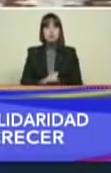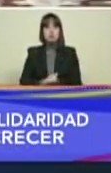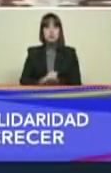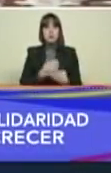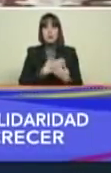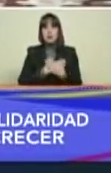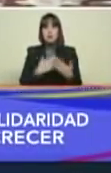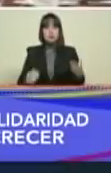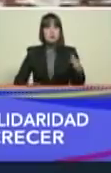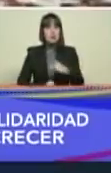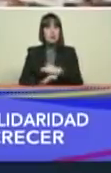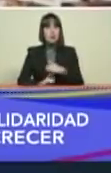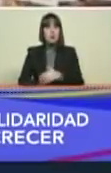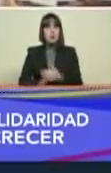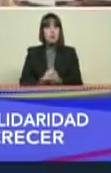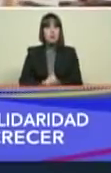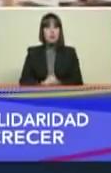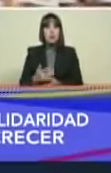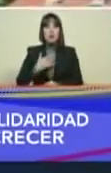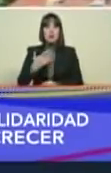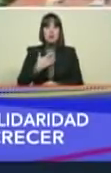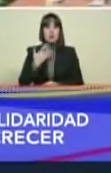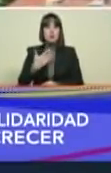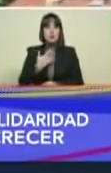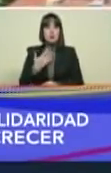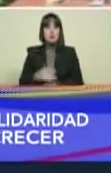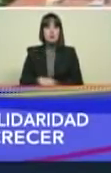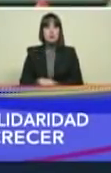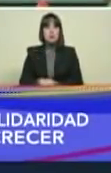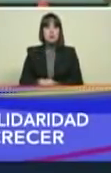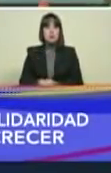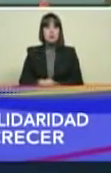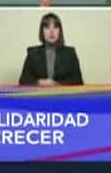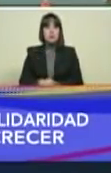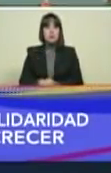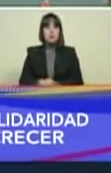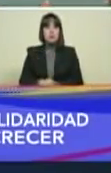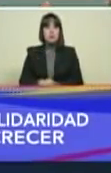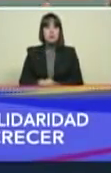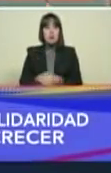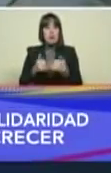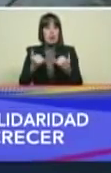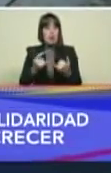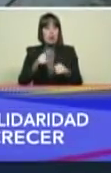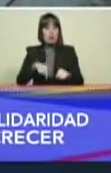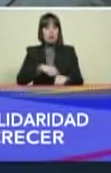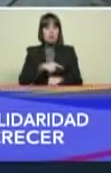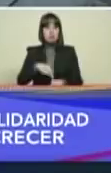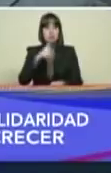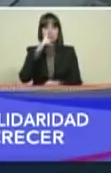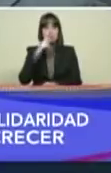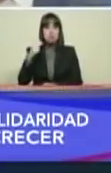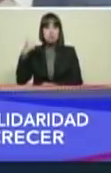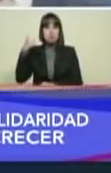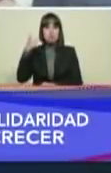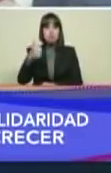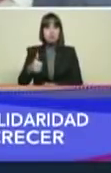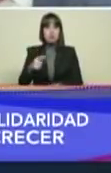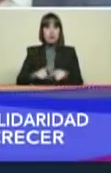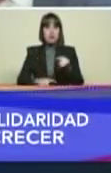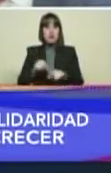solidaridad. Eso es lo que hemos sentido. Tuve una jornada, la más larga que yo haya conocido con presidente alguno de